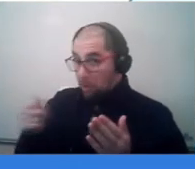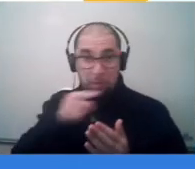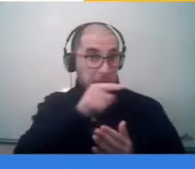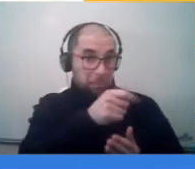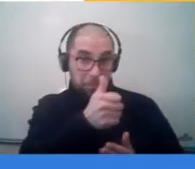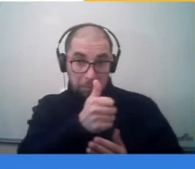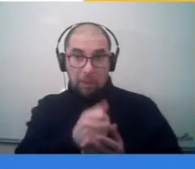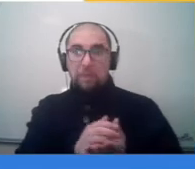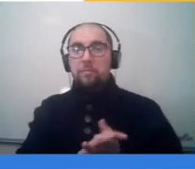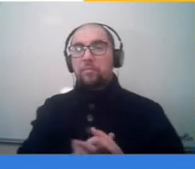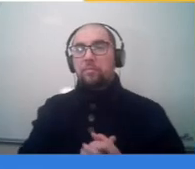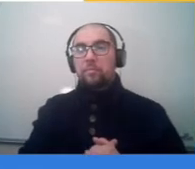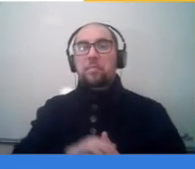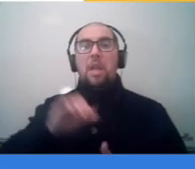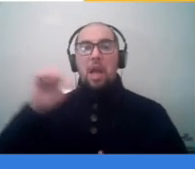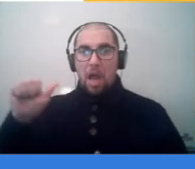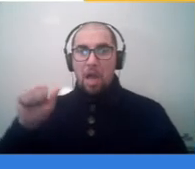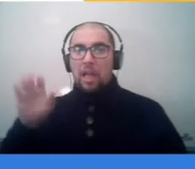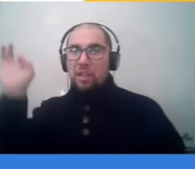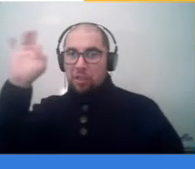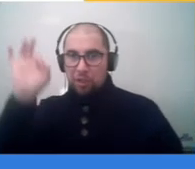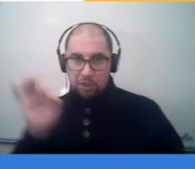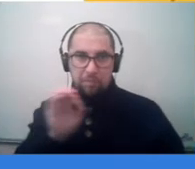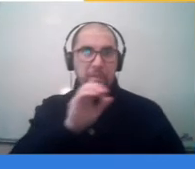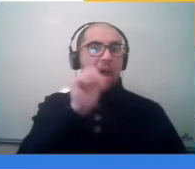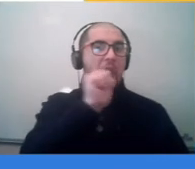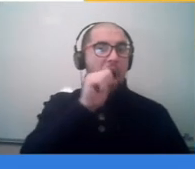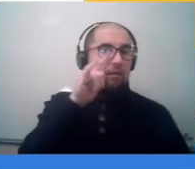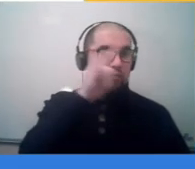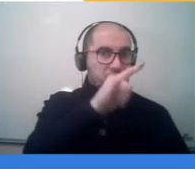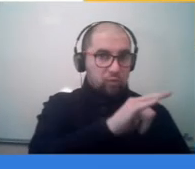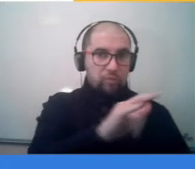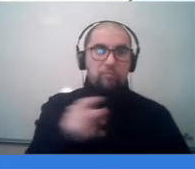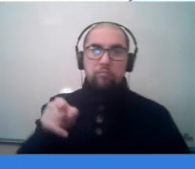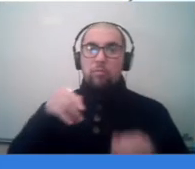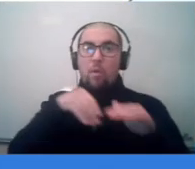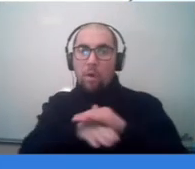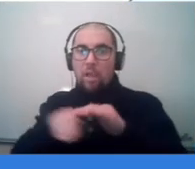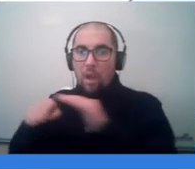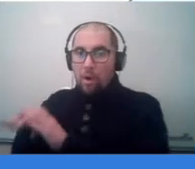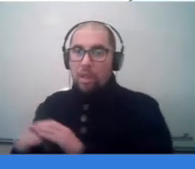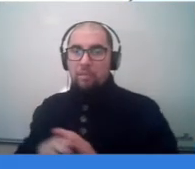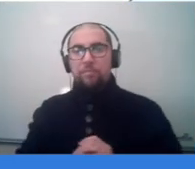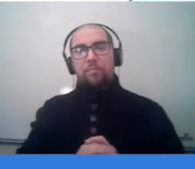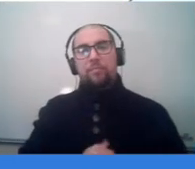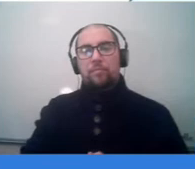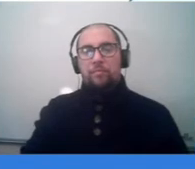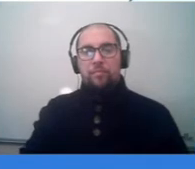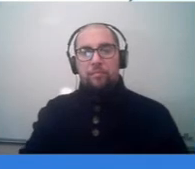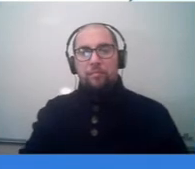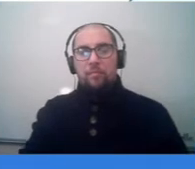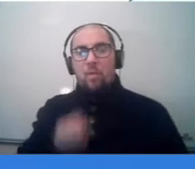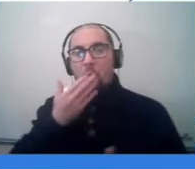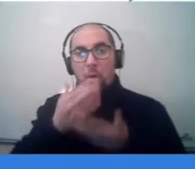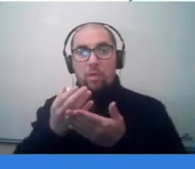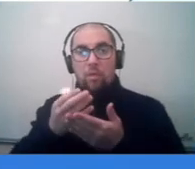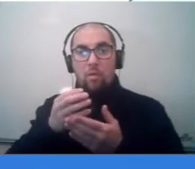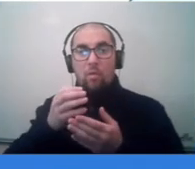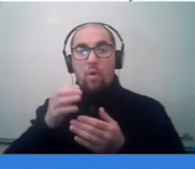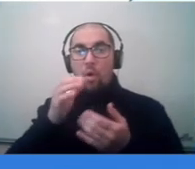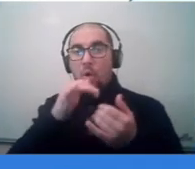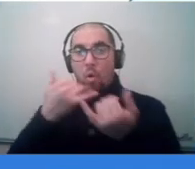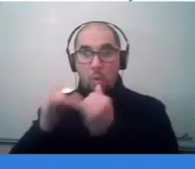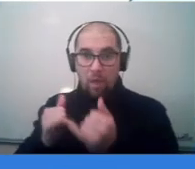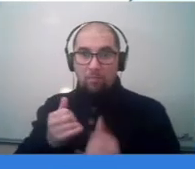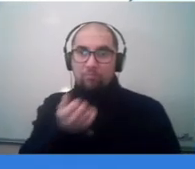comprobar que efectivamente las palabras comienzan con el sonido "-a", esos jugadores se quedan con sus tarjetas. Si un jugador